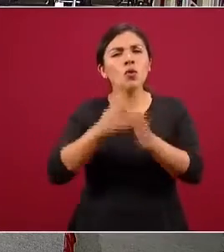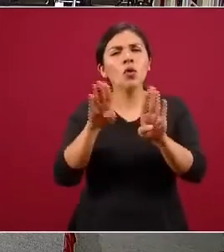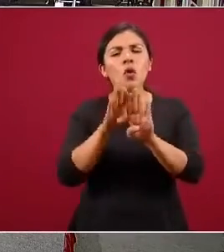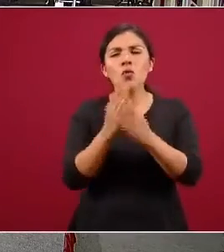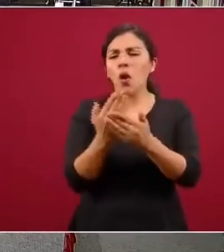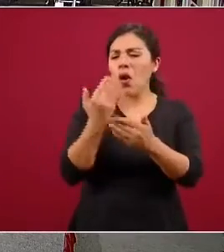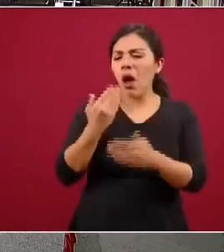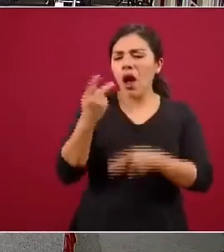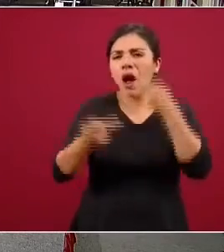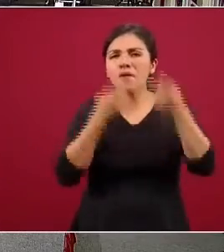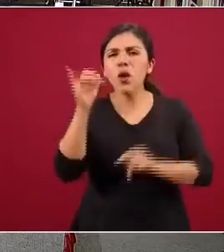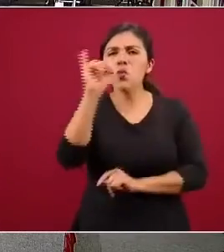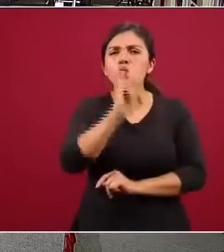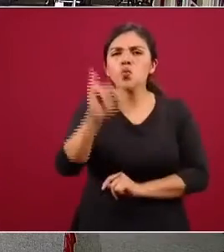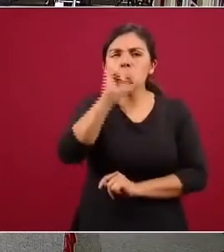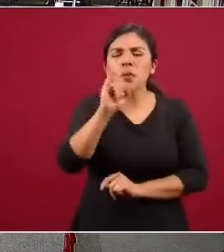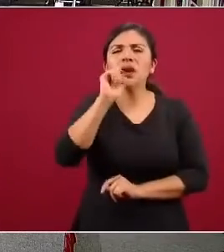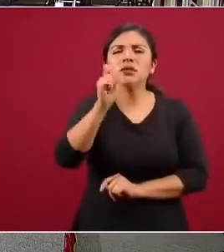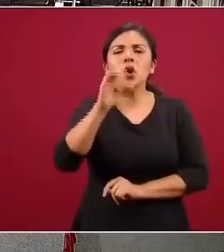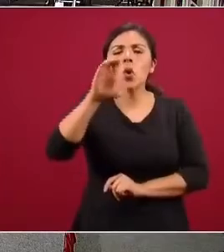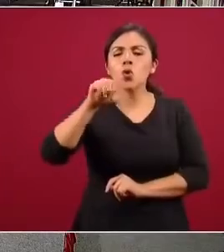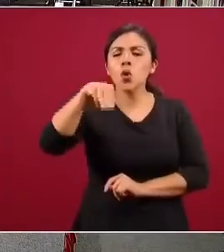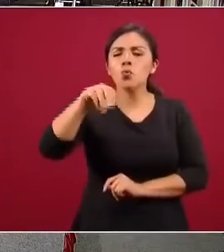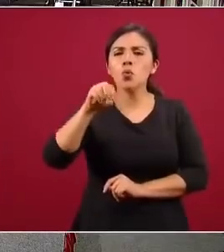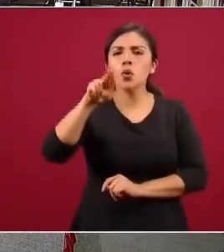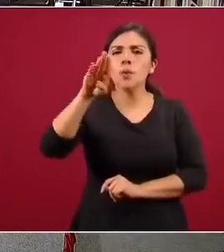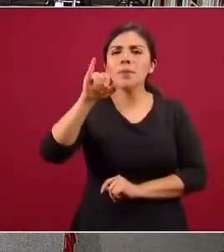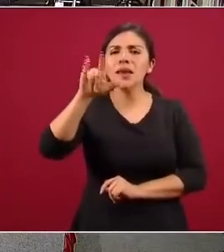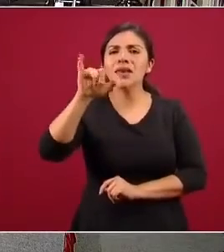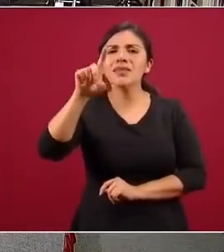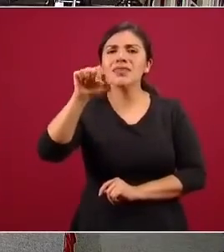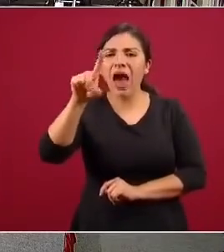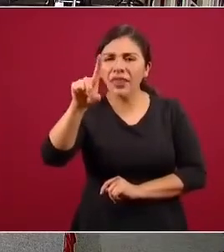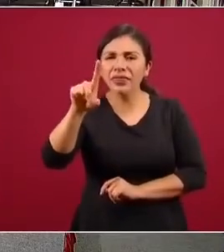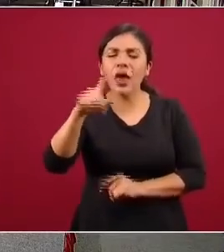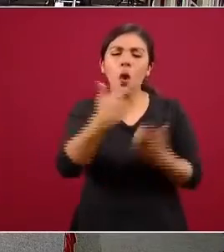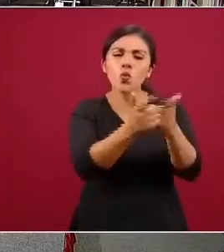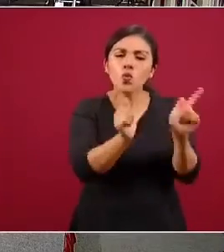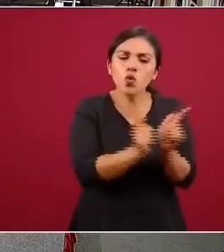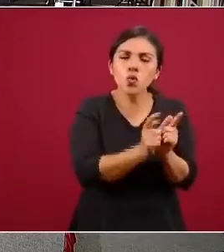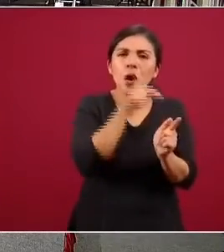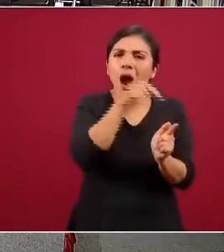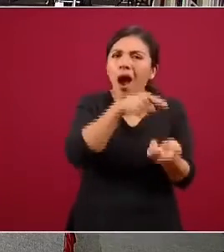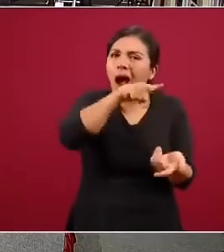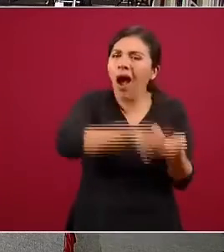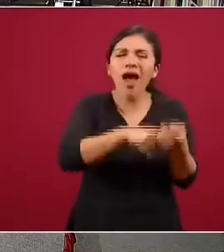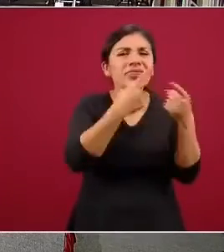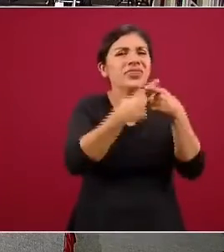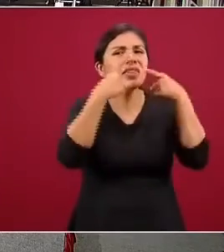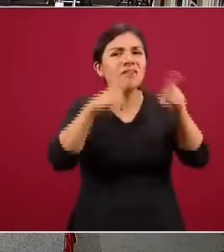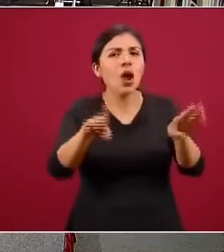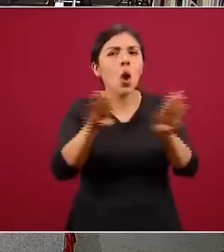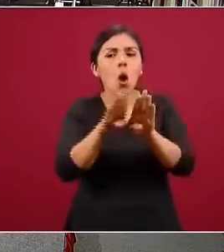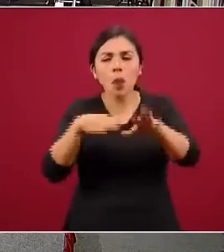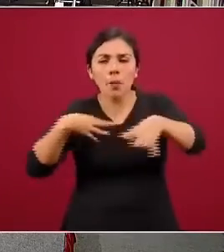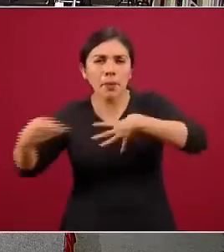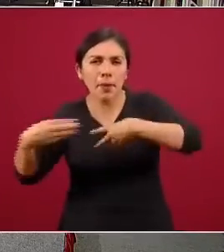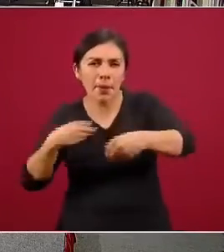de comorbilidades y de estos grupos que tienen una realidad paralela a lo que es la